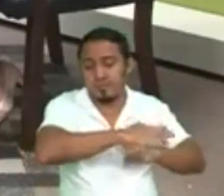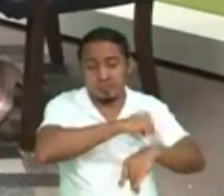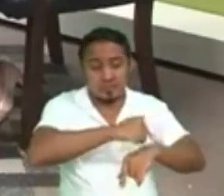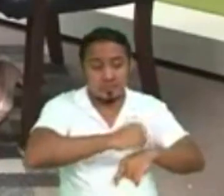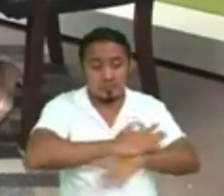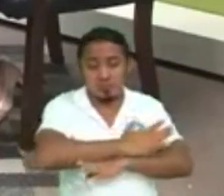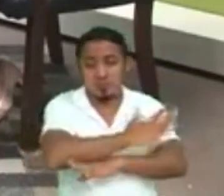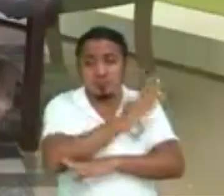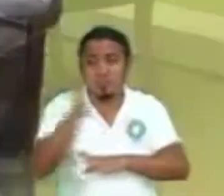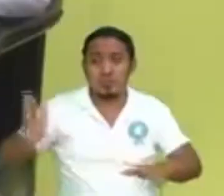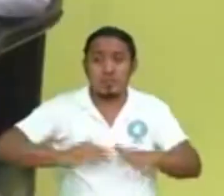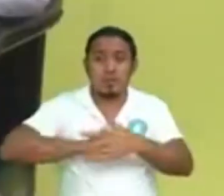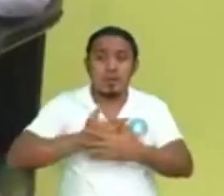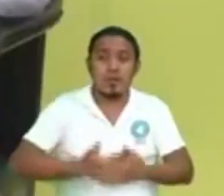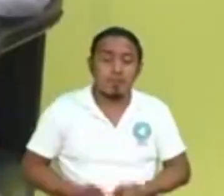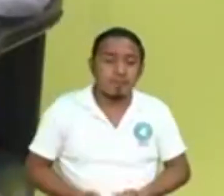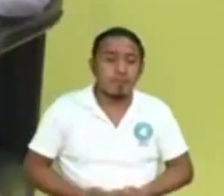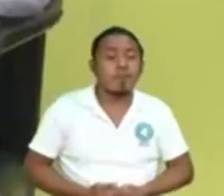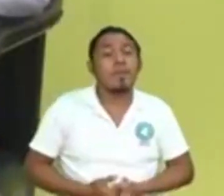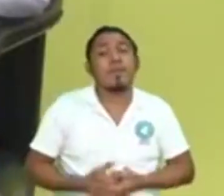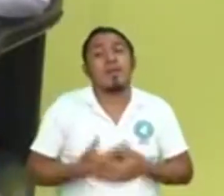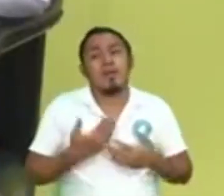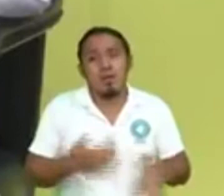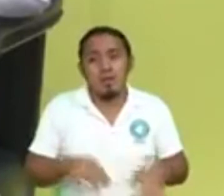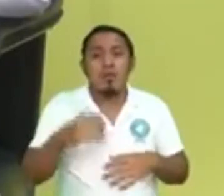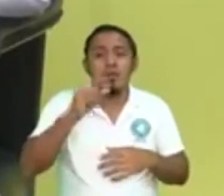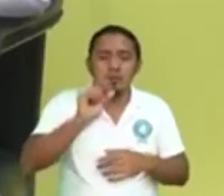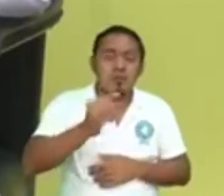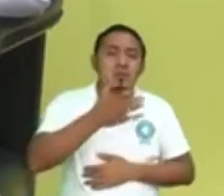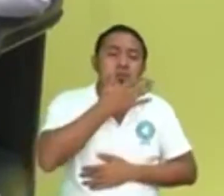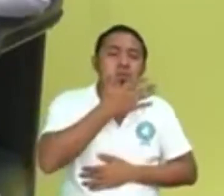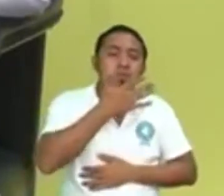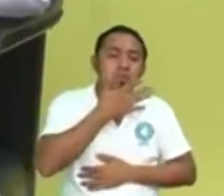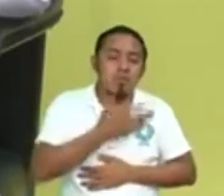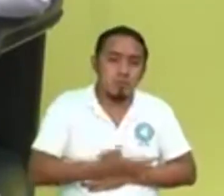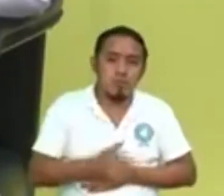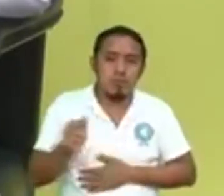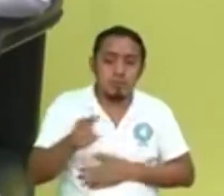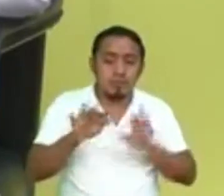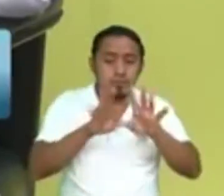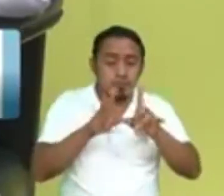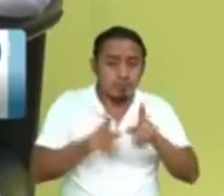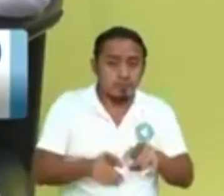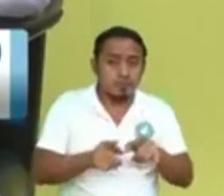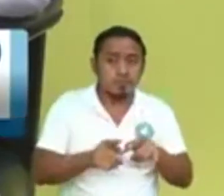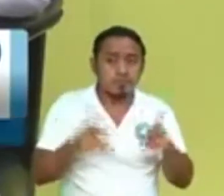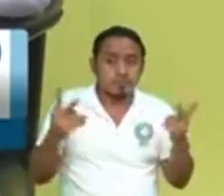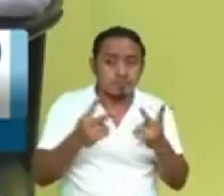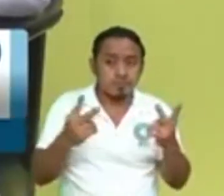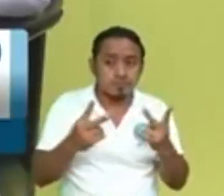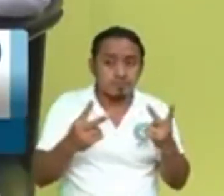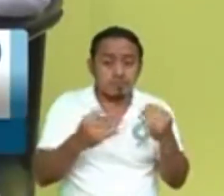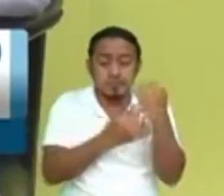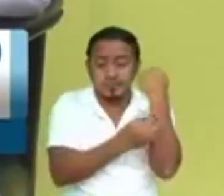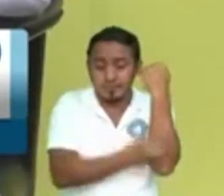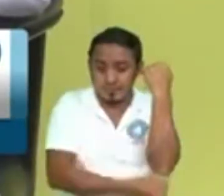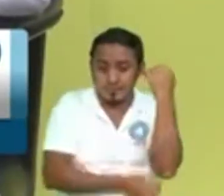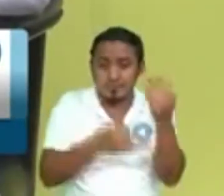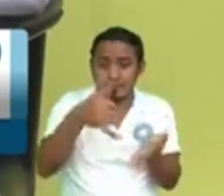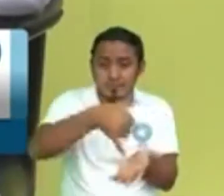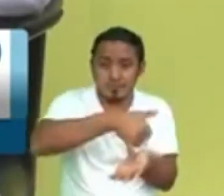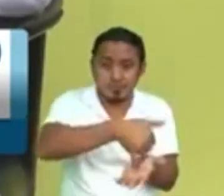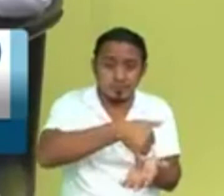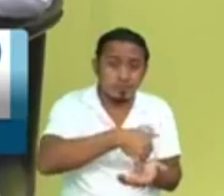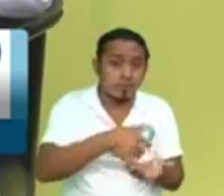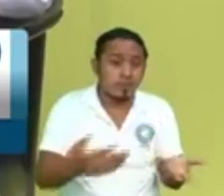tiempo. Realmente es bastante difícil, sobre todo porque las pacientes que tienen esas condiciones viven en condiciones precarias, pues, y tal vez han